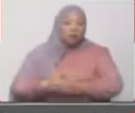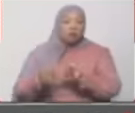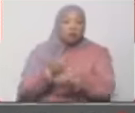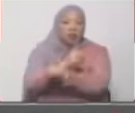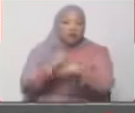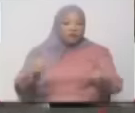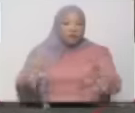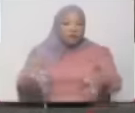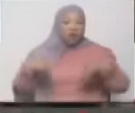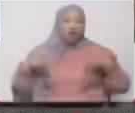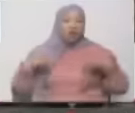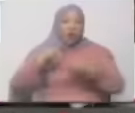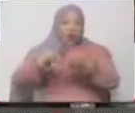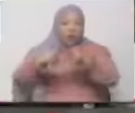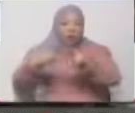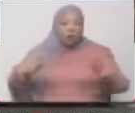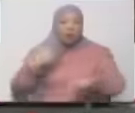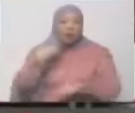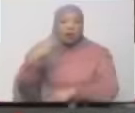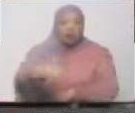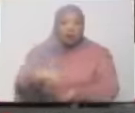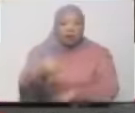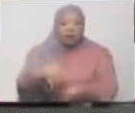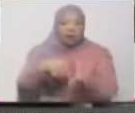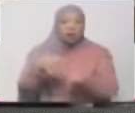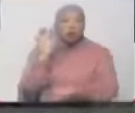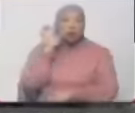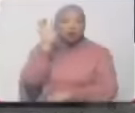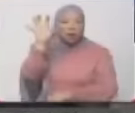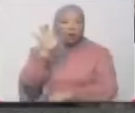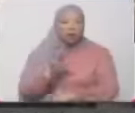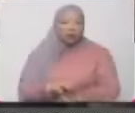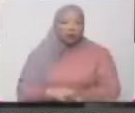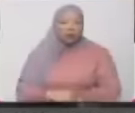la armonía, la verdad, la patria.